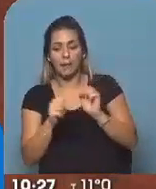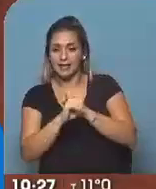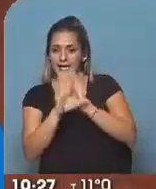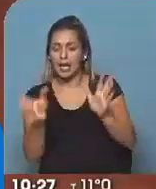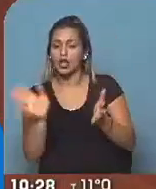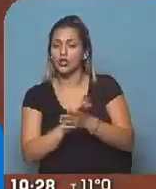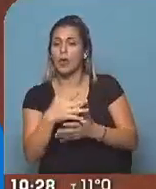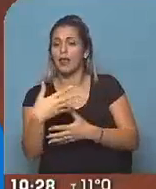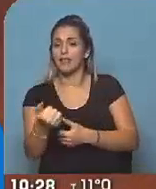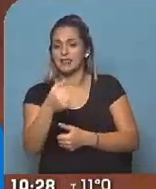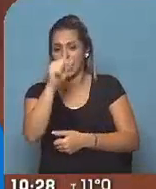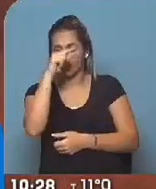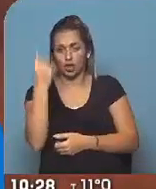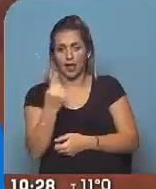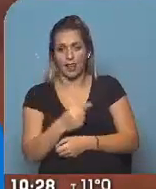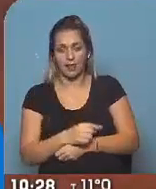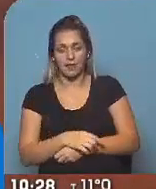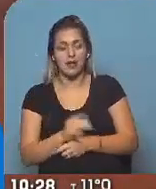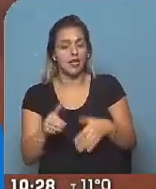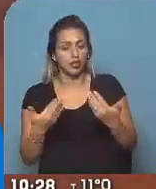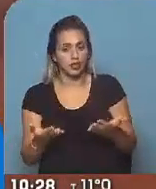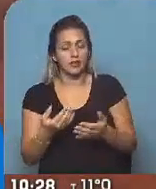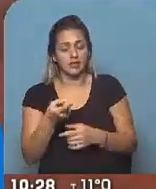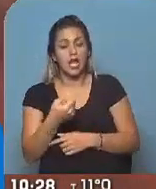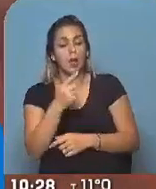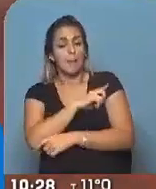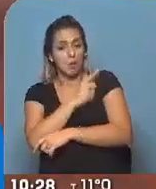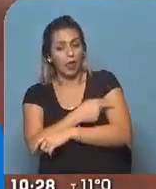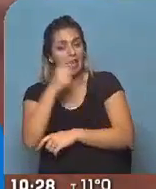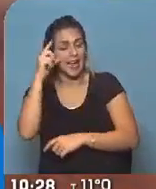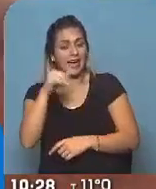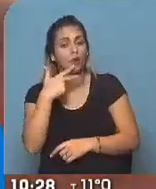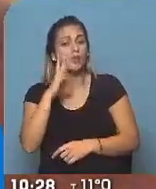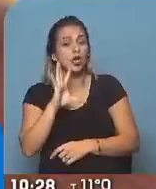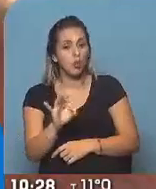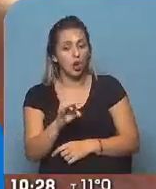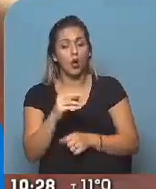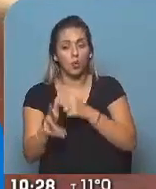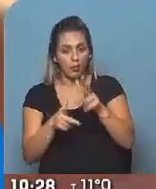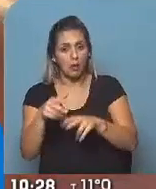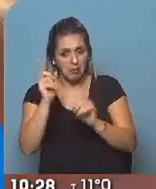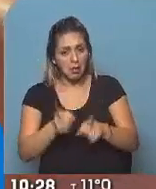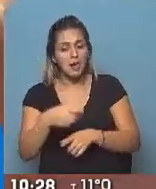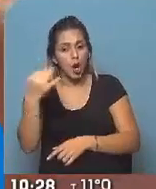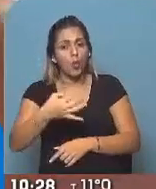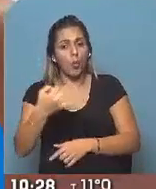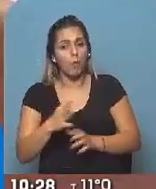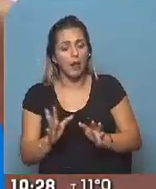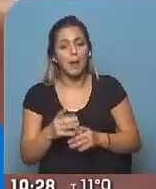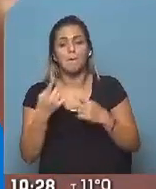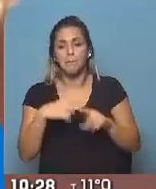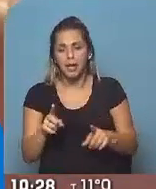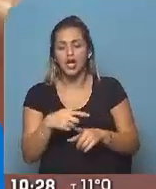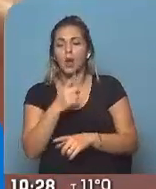defensa nacional. Es más, el Poder Ejecutivo en cuanto a plexo también ha cumplido. Sin embargo, la mora del